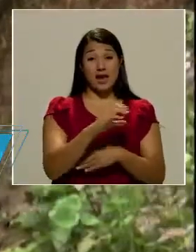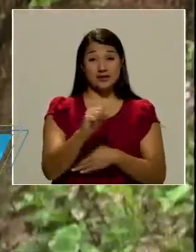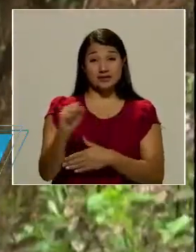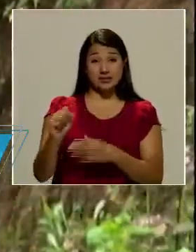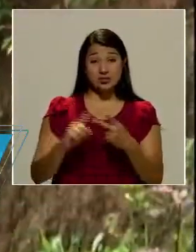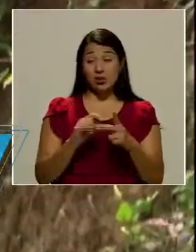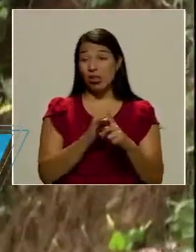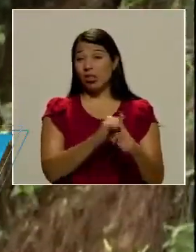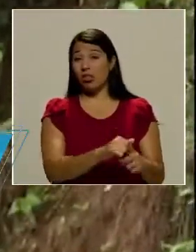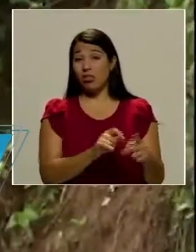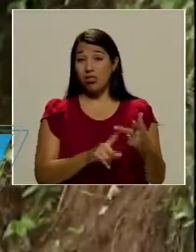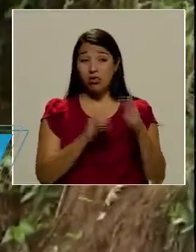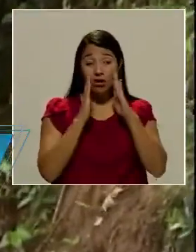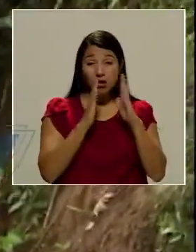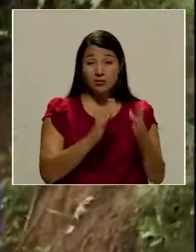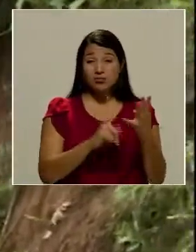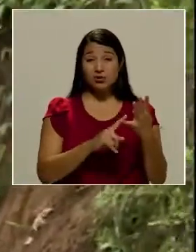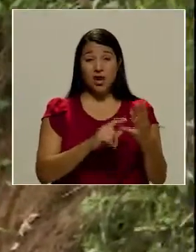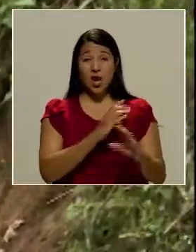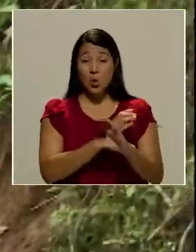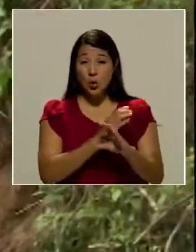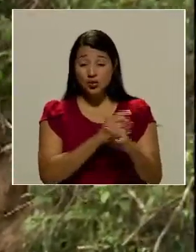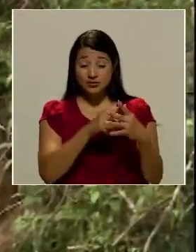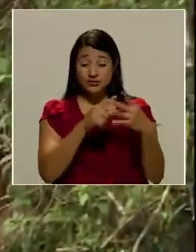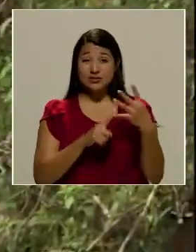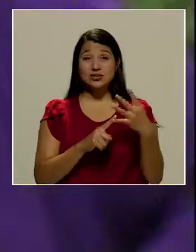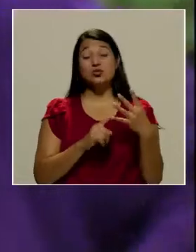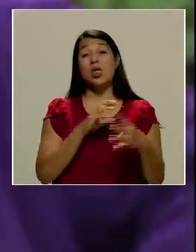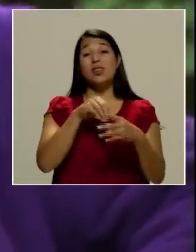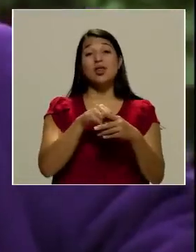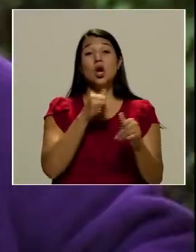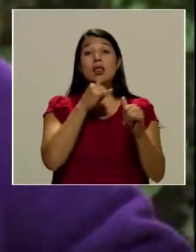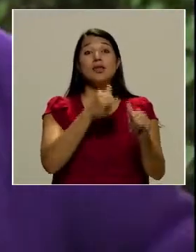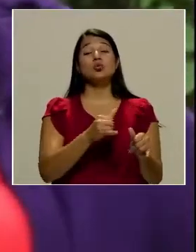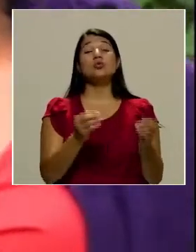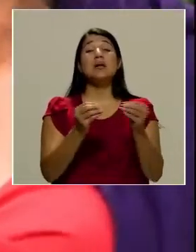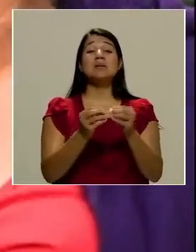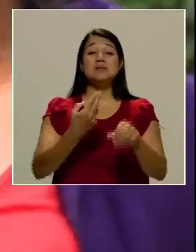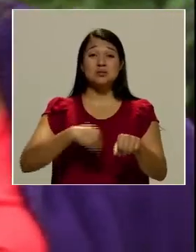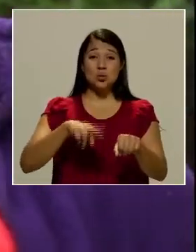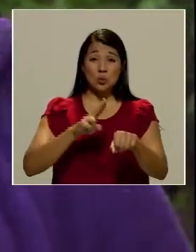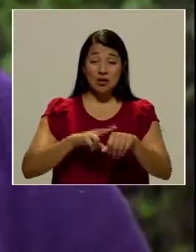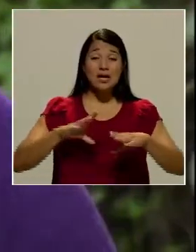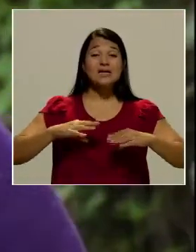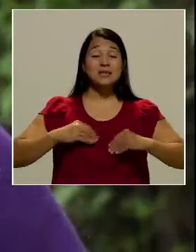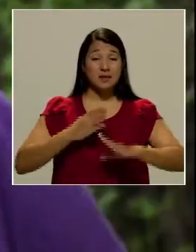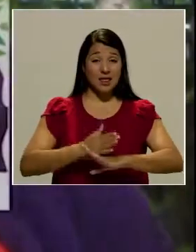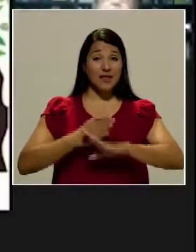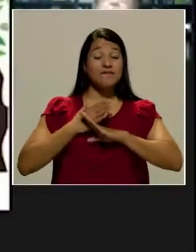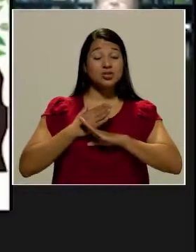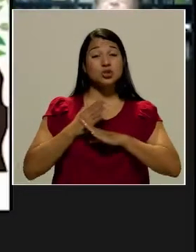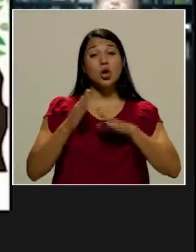y el trato y calidad de cuidado de esta población son parte de las denuncias más frecuentes que recibe la Defensoría de los